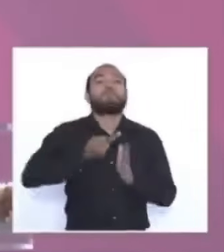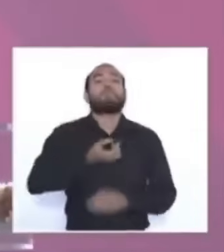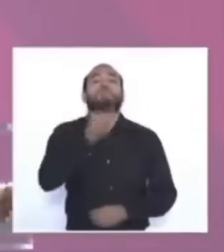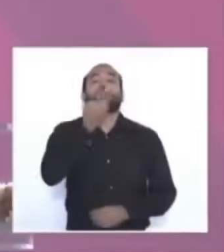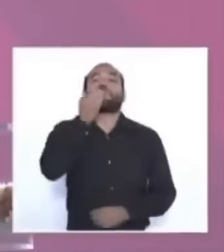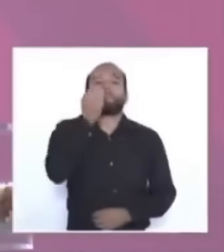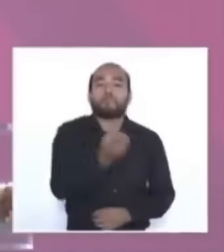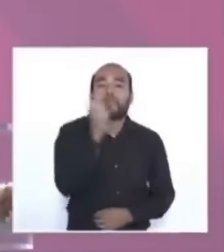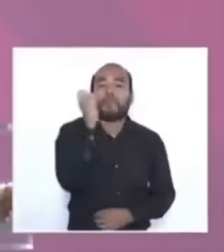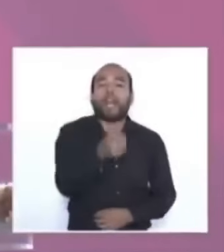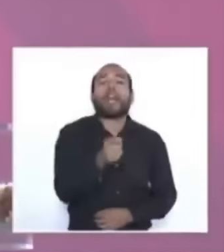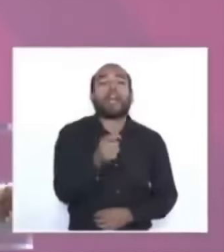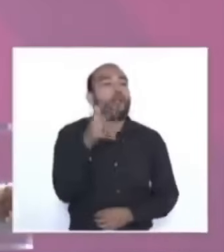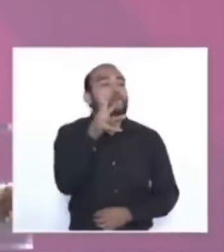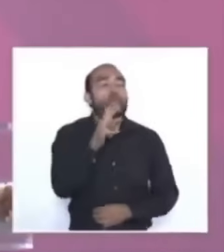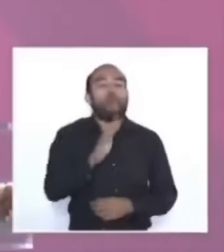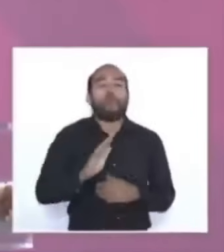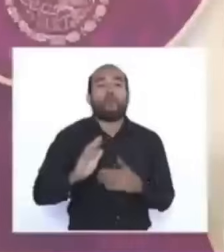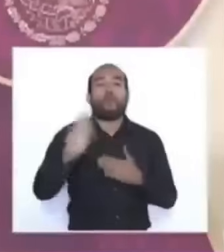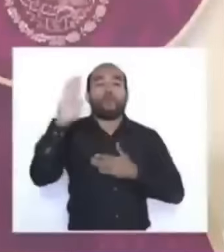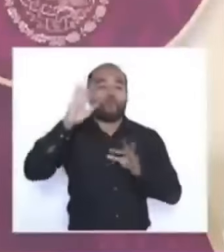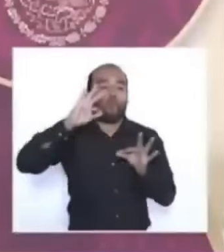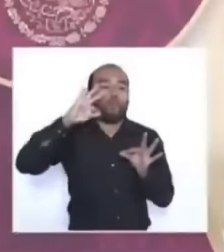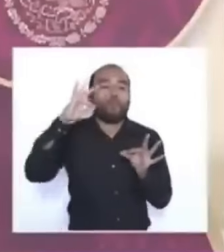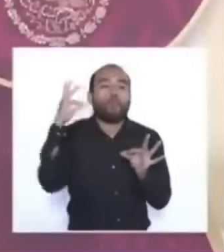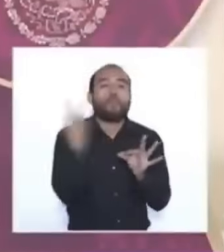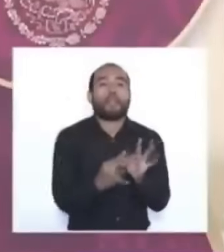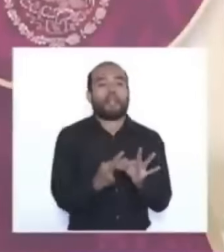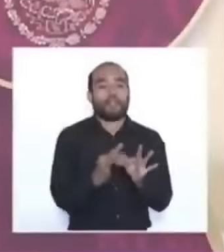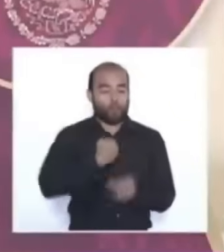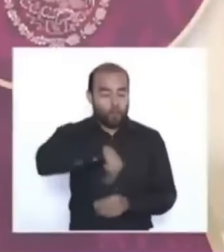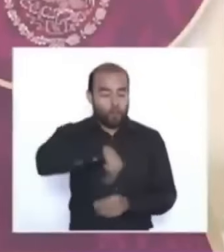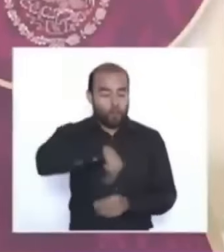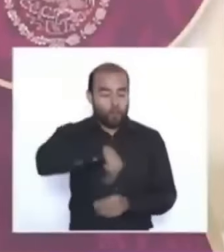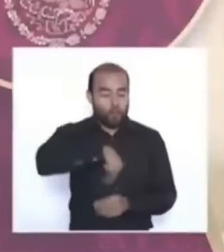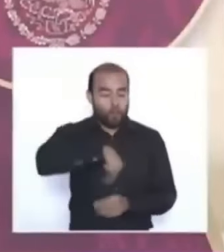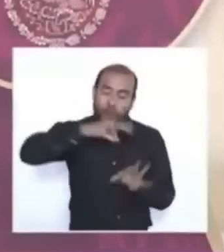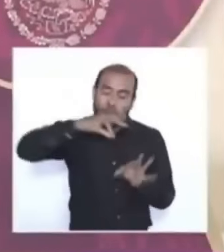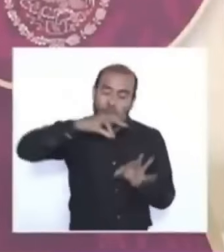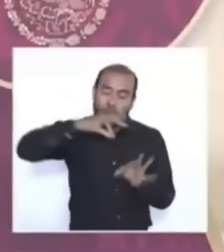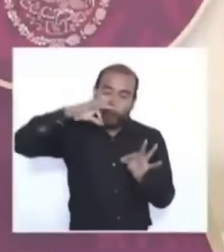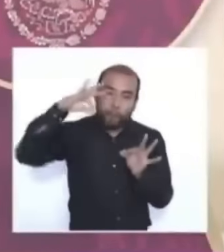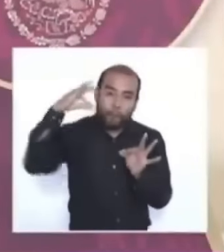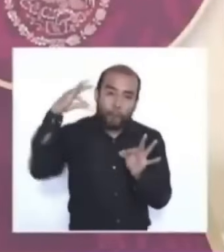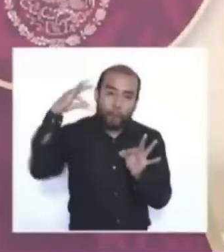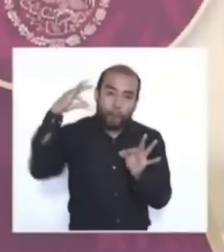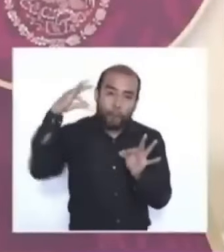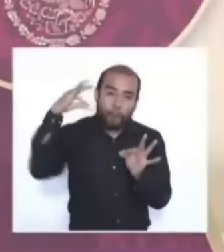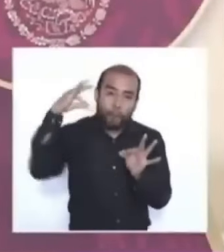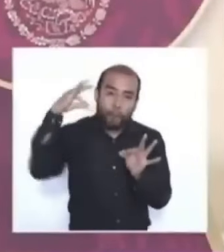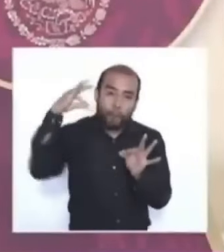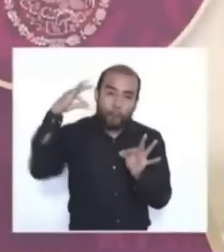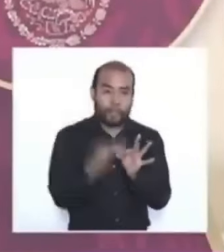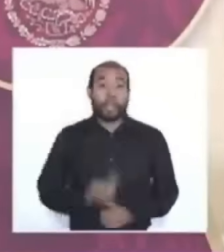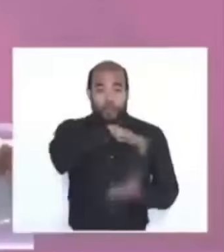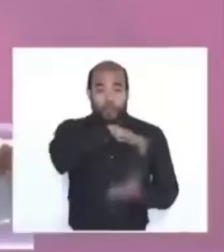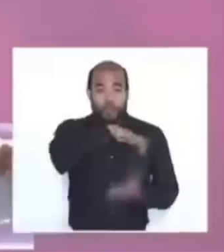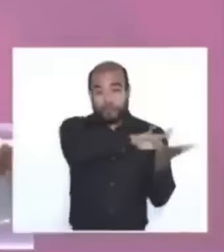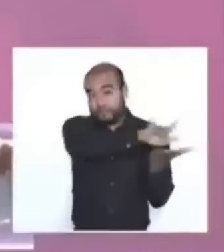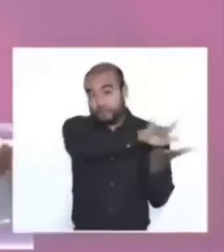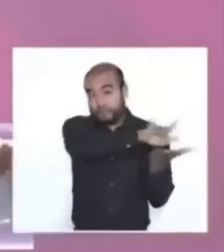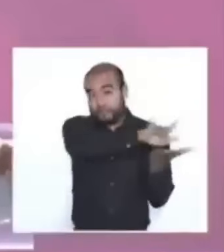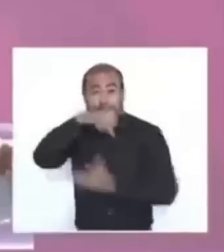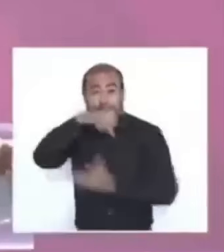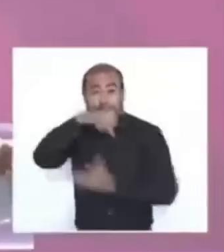nosotros cumplimos con nuestros compromisos. Vamos a apoyar a todas las mujeres